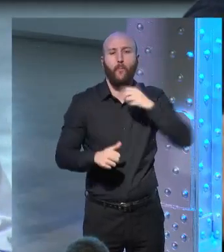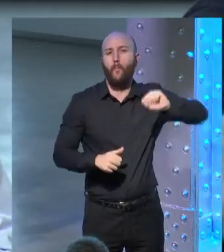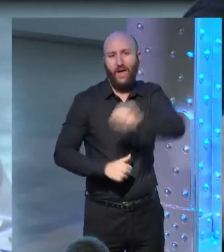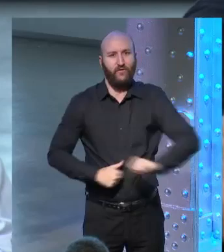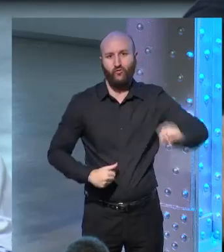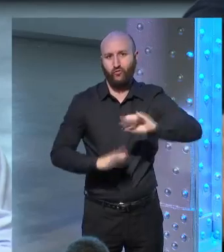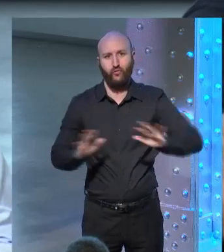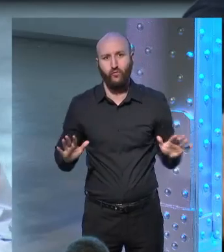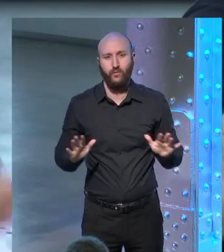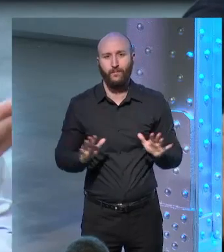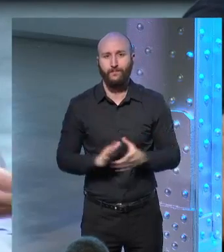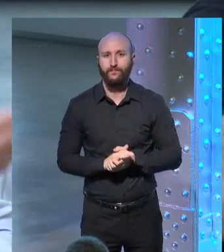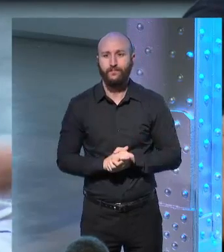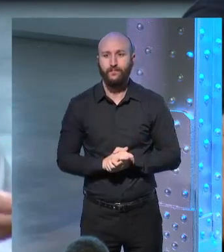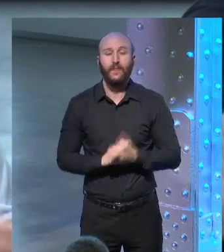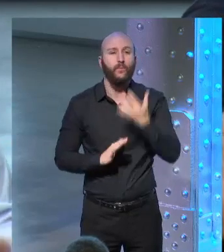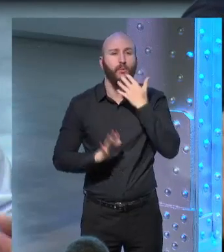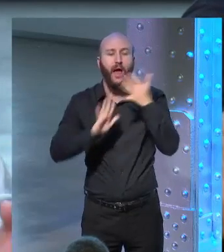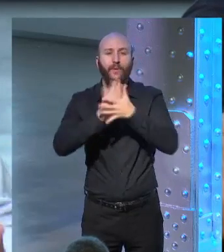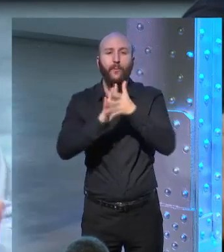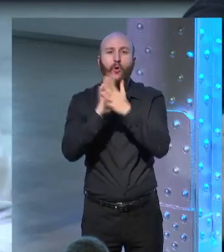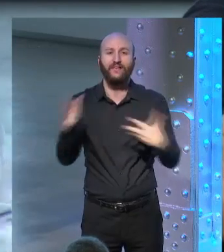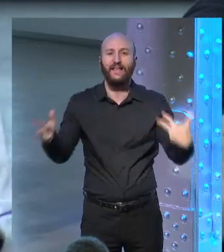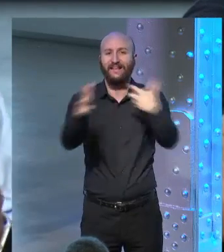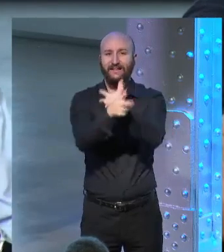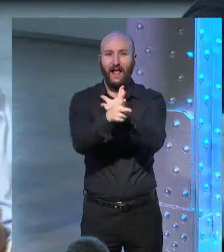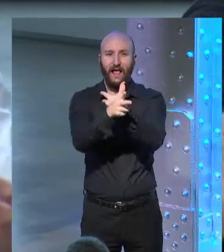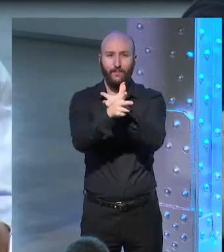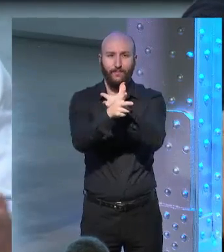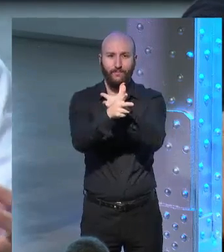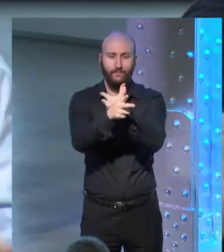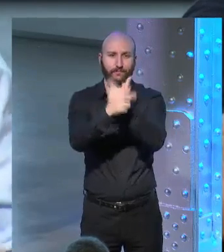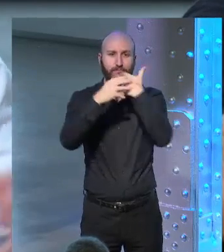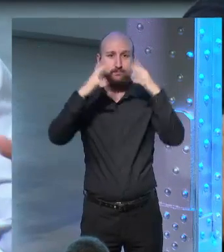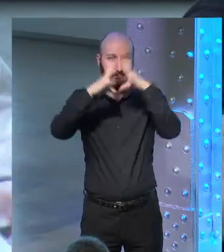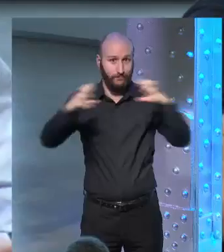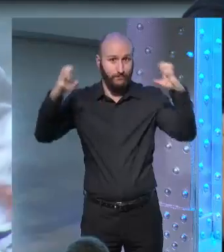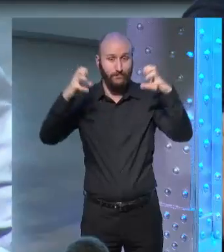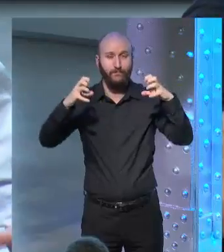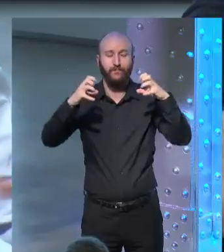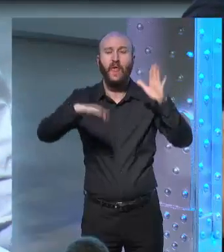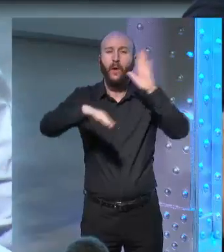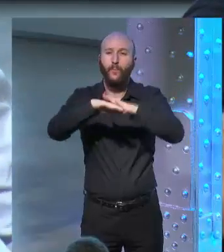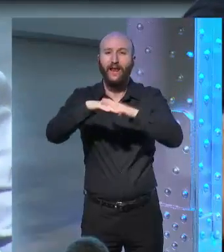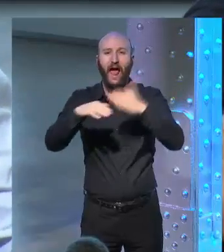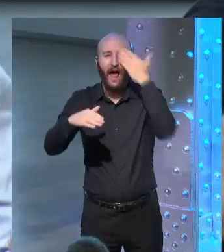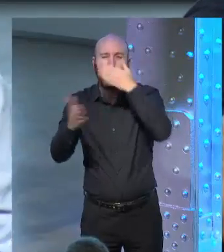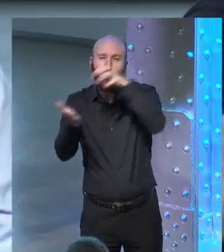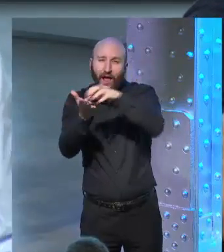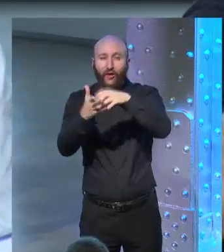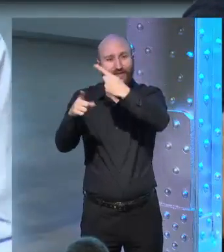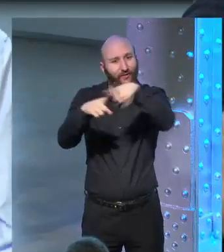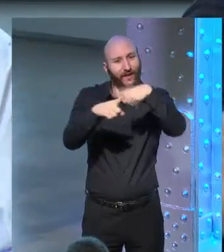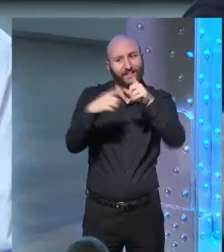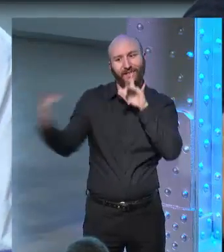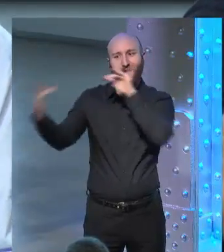decir, hablaban antes, por ejemplo, del uso de Skype para relacionar a alumnos de diferentes centros y hablar entre ellos, y el